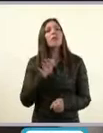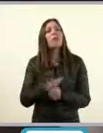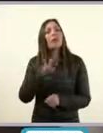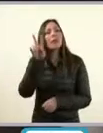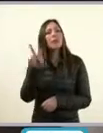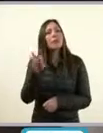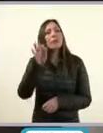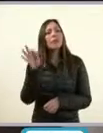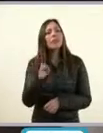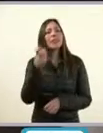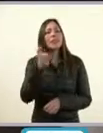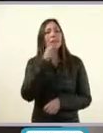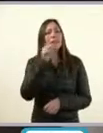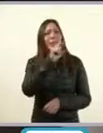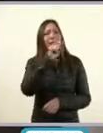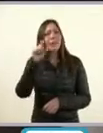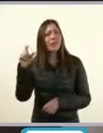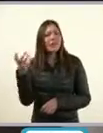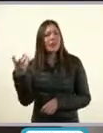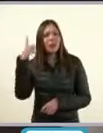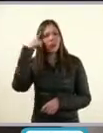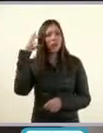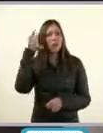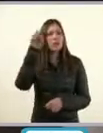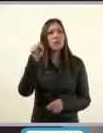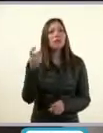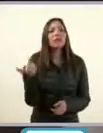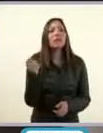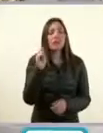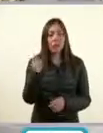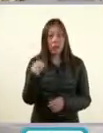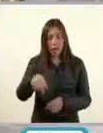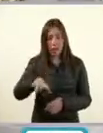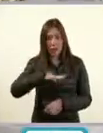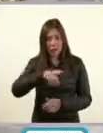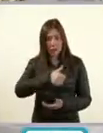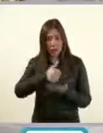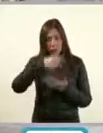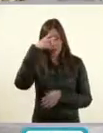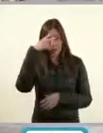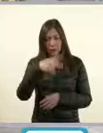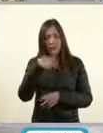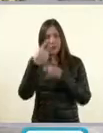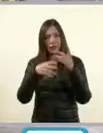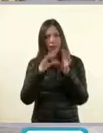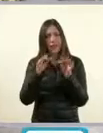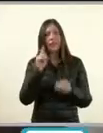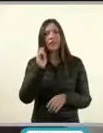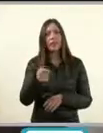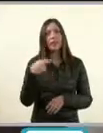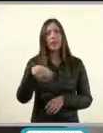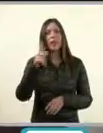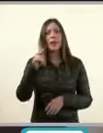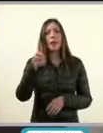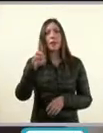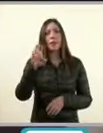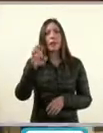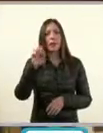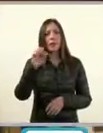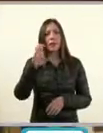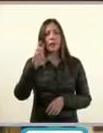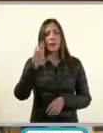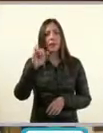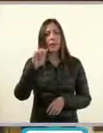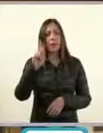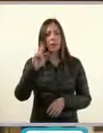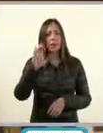refiere este concepto. Realmente si existe, y sobre todo aquí en la Ciudad de México. Así que, ¿te parece si definimos primero qué es la prescripción adquisitiva? Existe